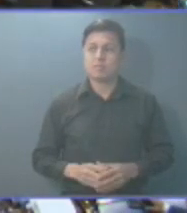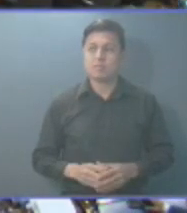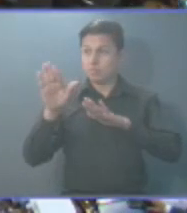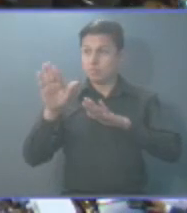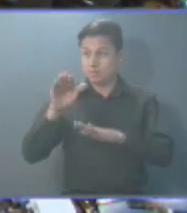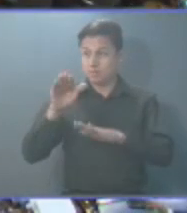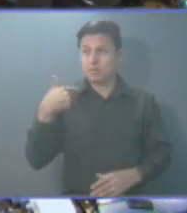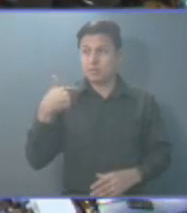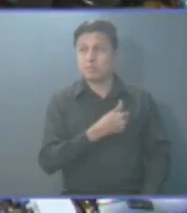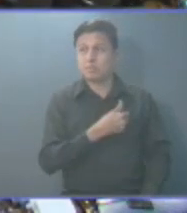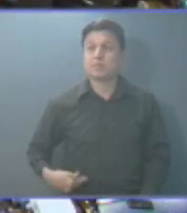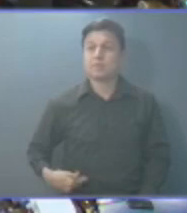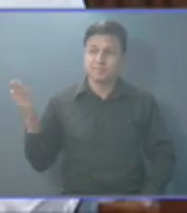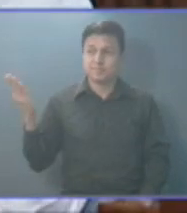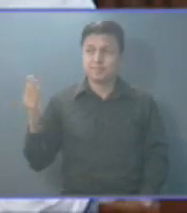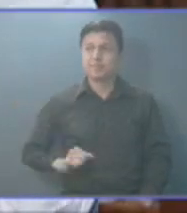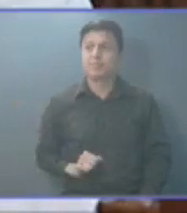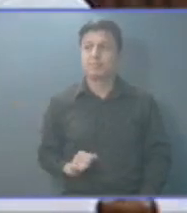Gracias, señor presidente.